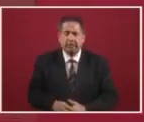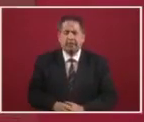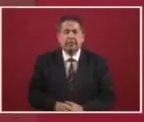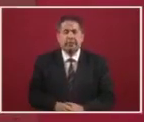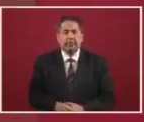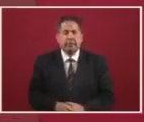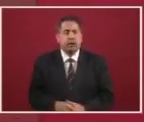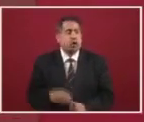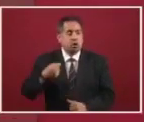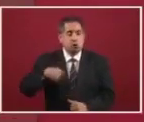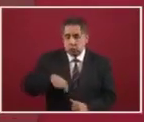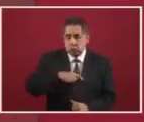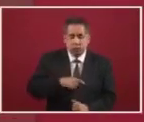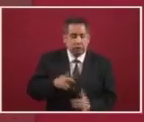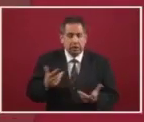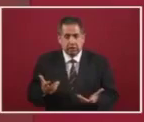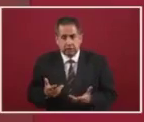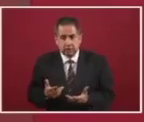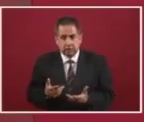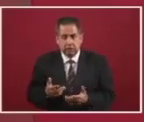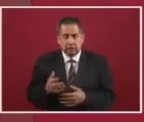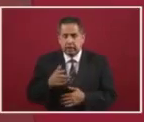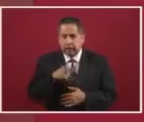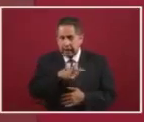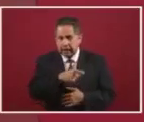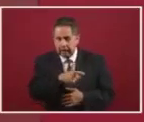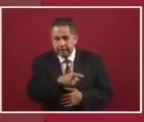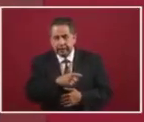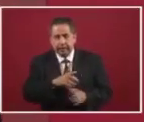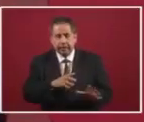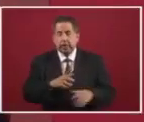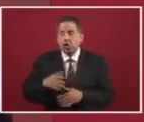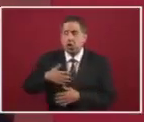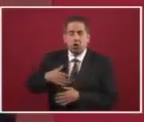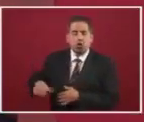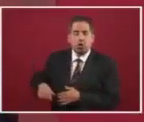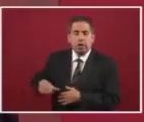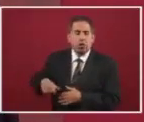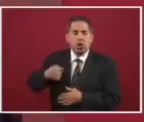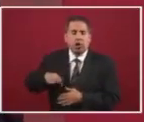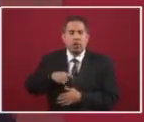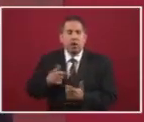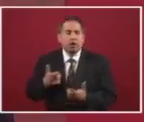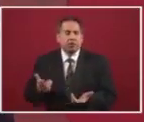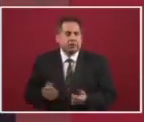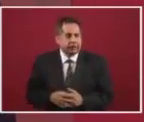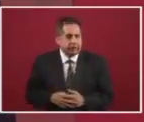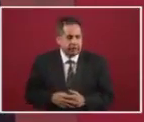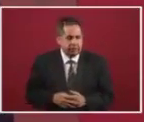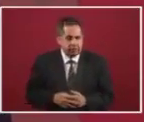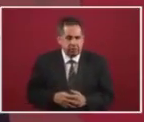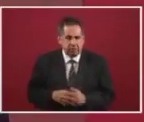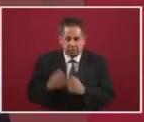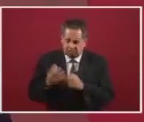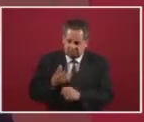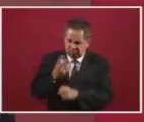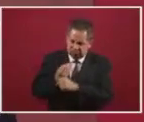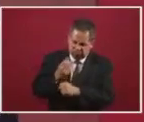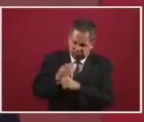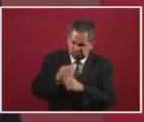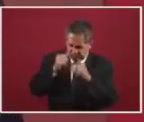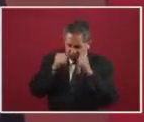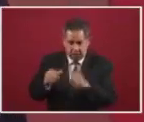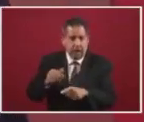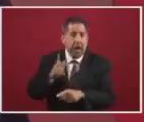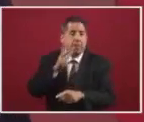Y nosotros, lo que es el sector público, vamos a fortalecer a Pemex, como